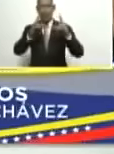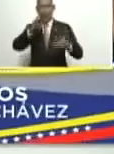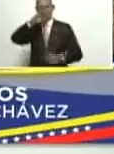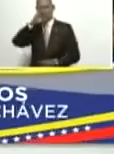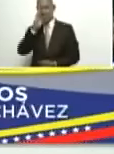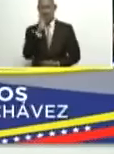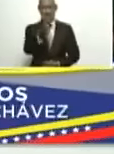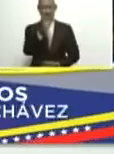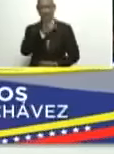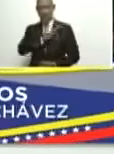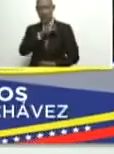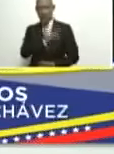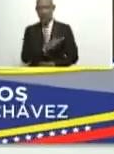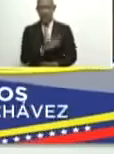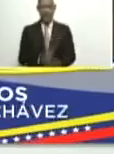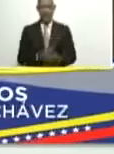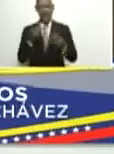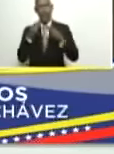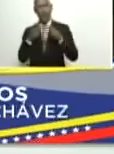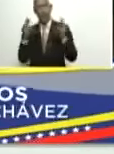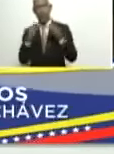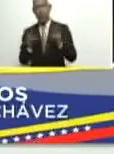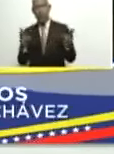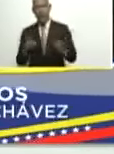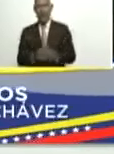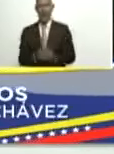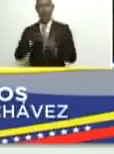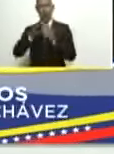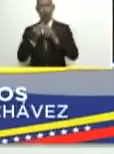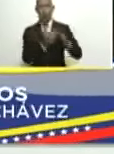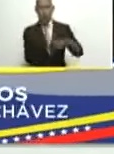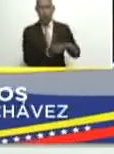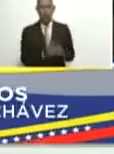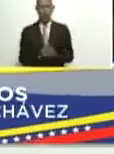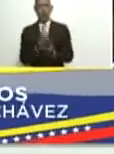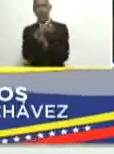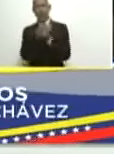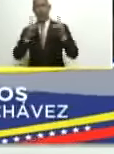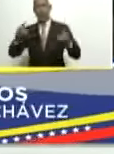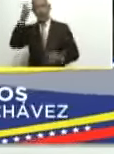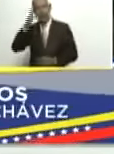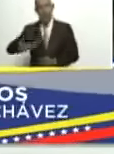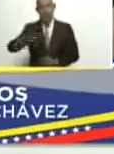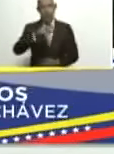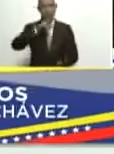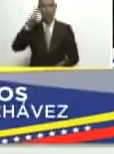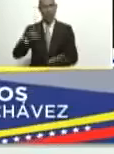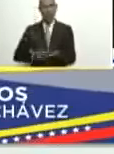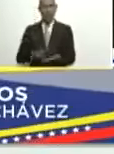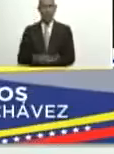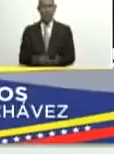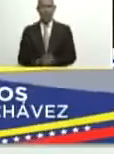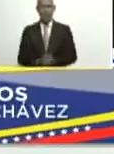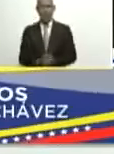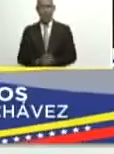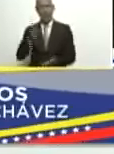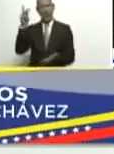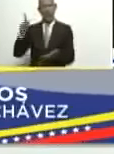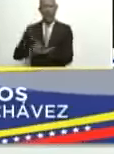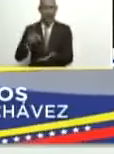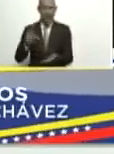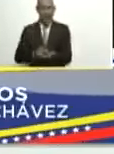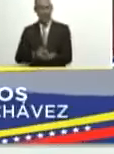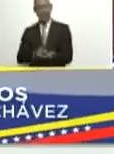directa, socialista, popular, comunera, democracia del pueblo verdaderamente,